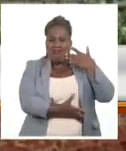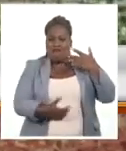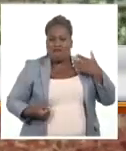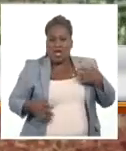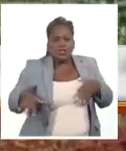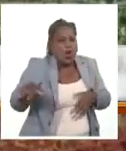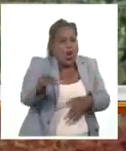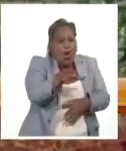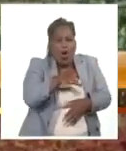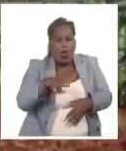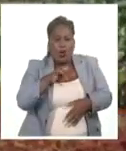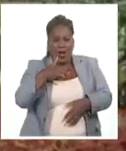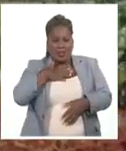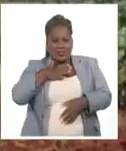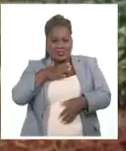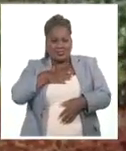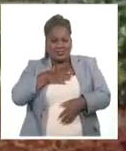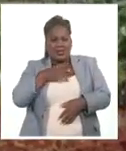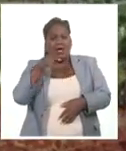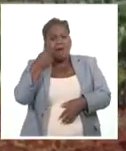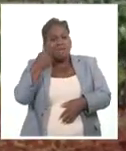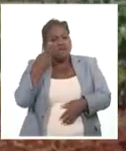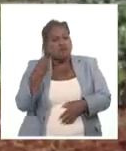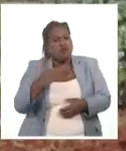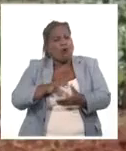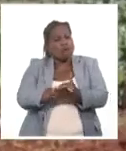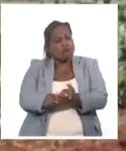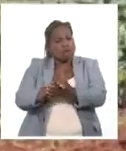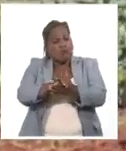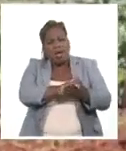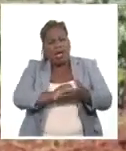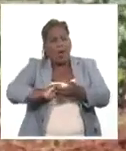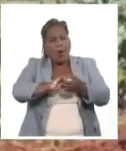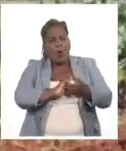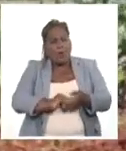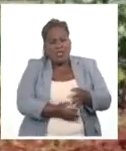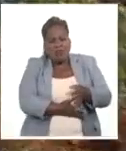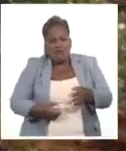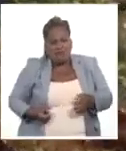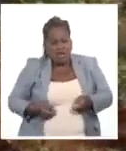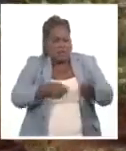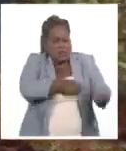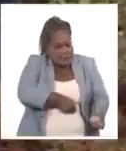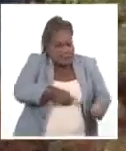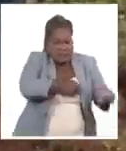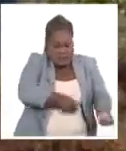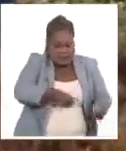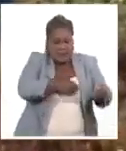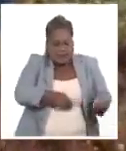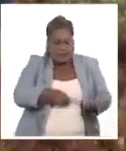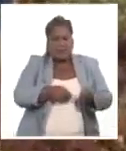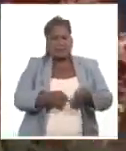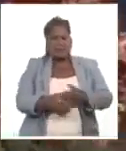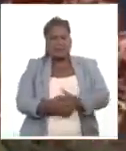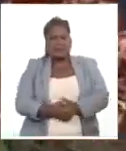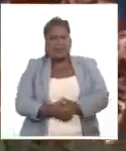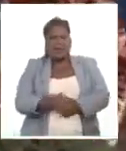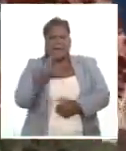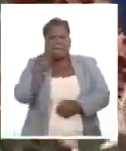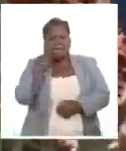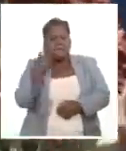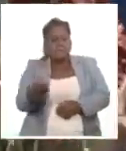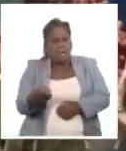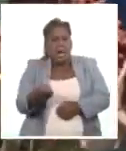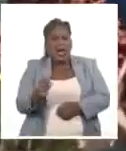porque no es uno solo, sino muchos compañeros, esforzándonos cada día, todo el mundo aportando el granito de arena para sacar